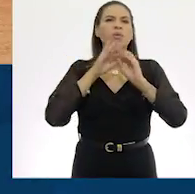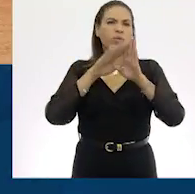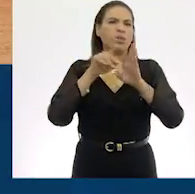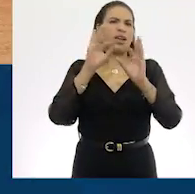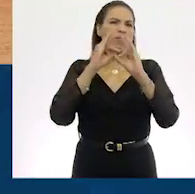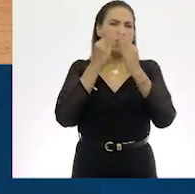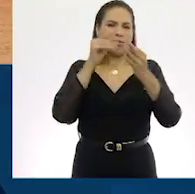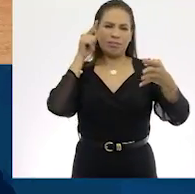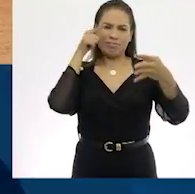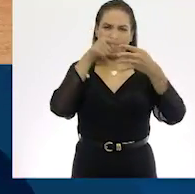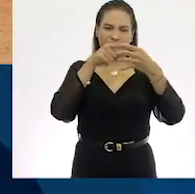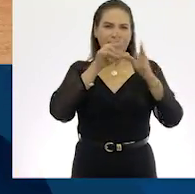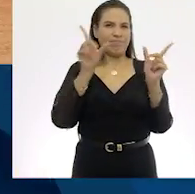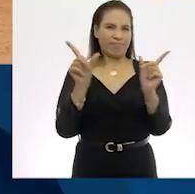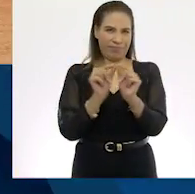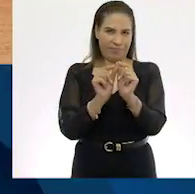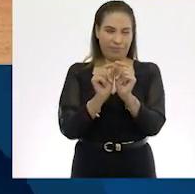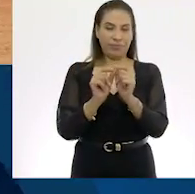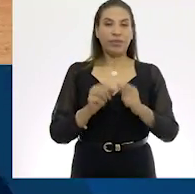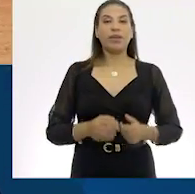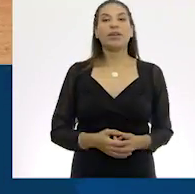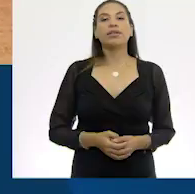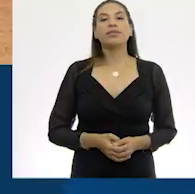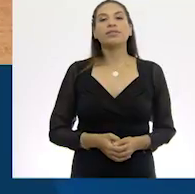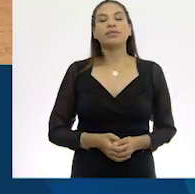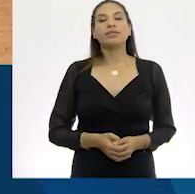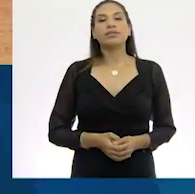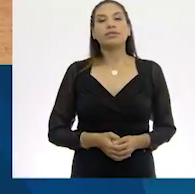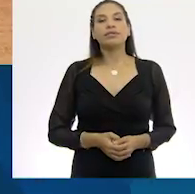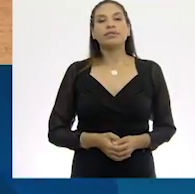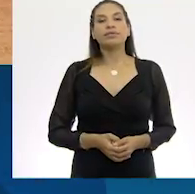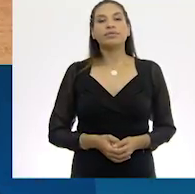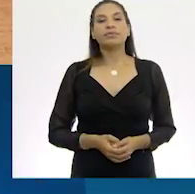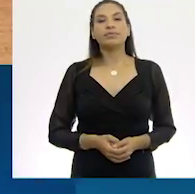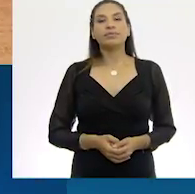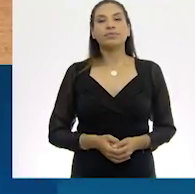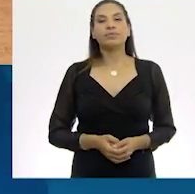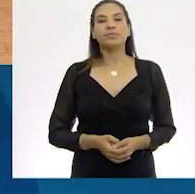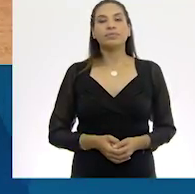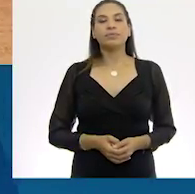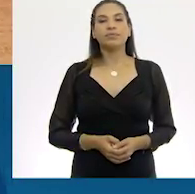manera directa y concreta. Claro que sí.